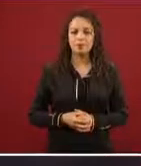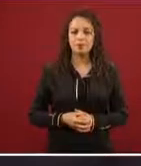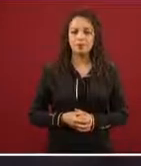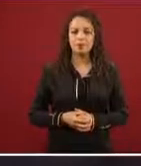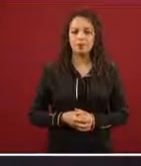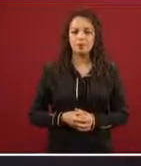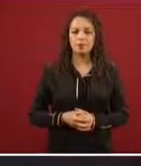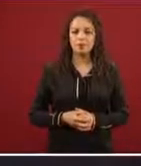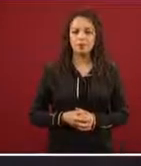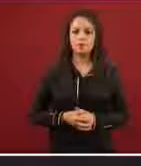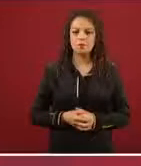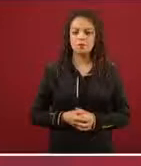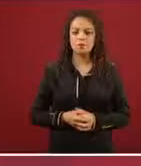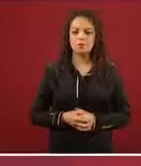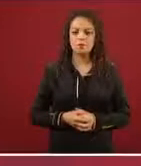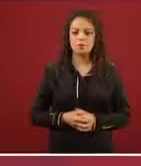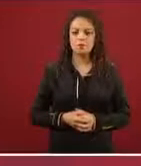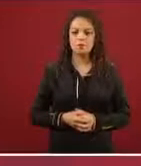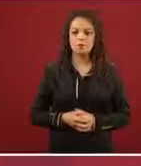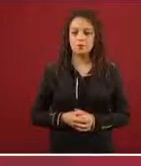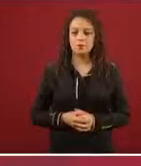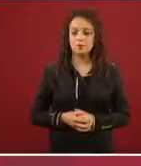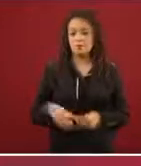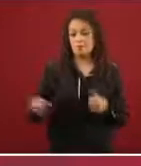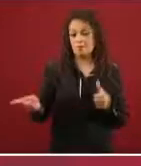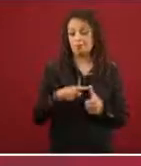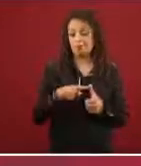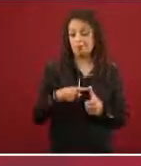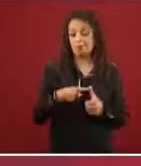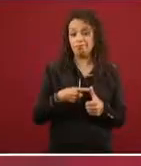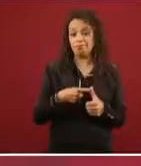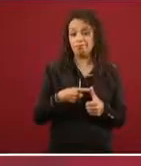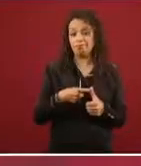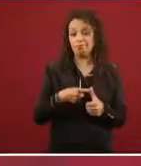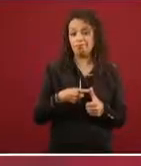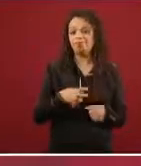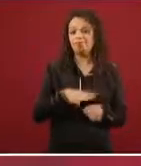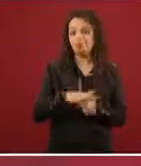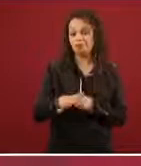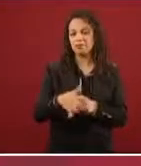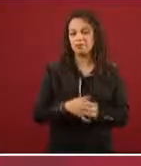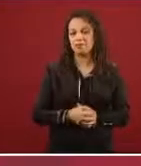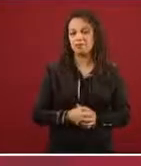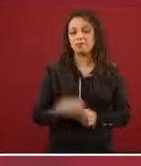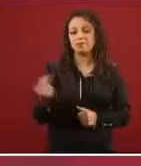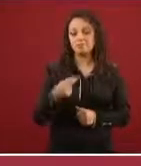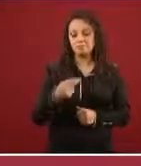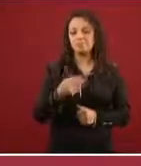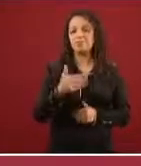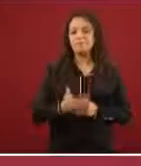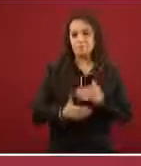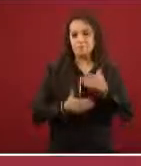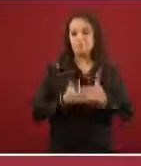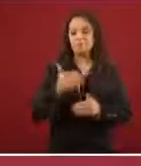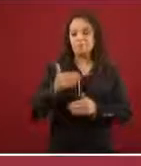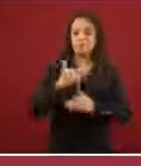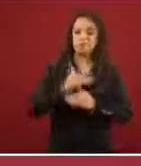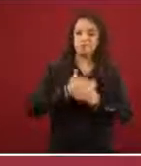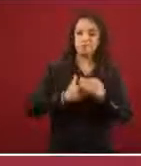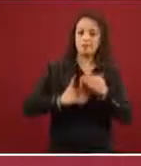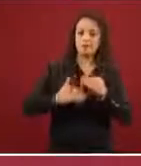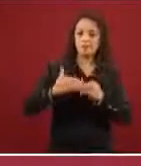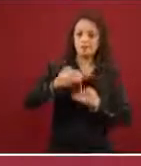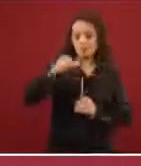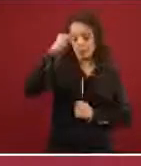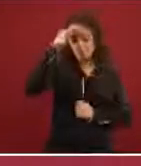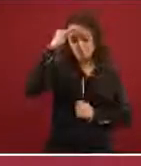Por eso lo primero es el avance en la